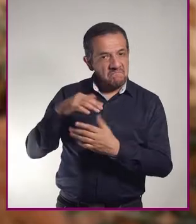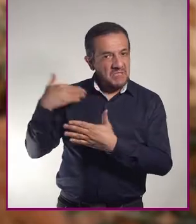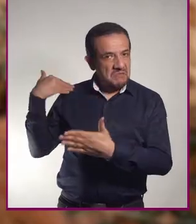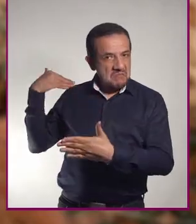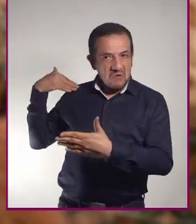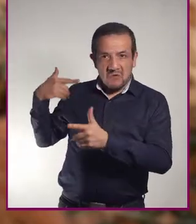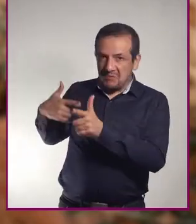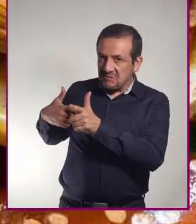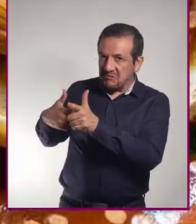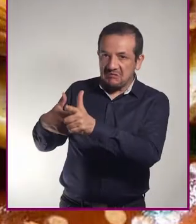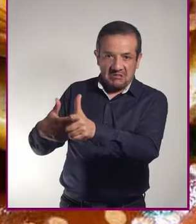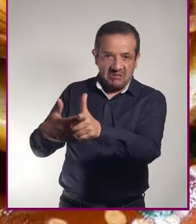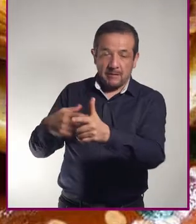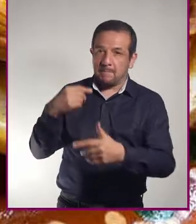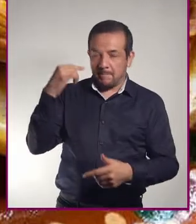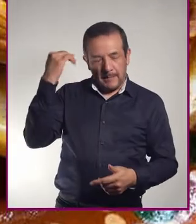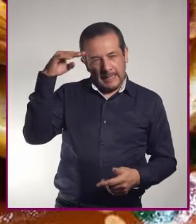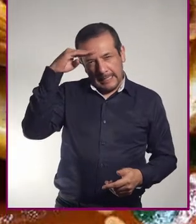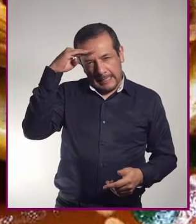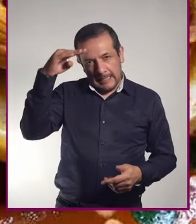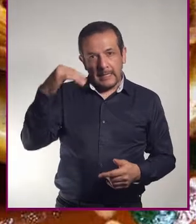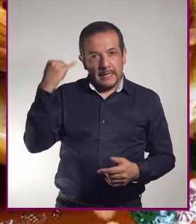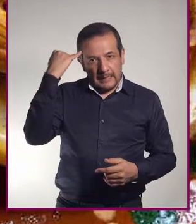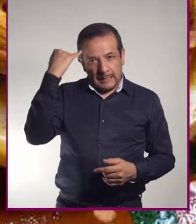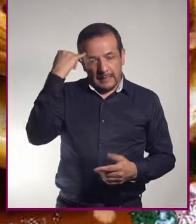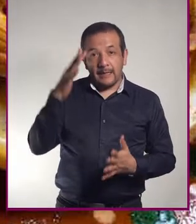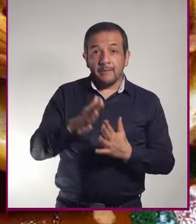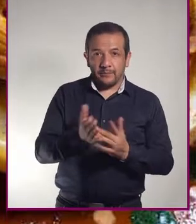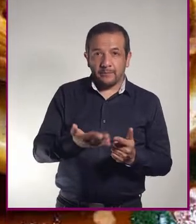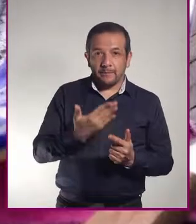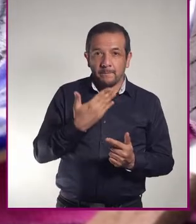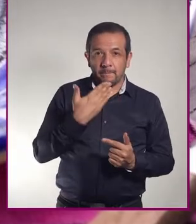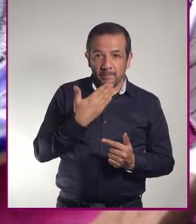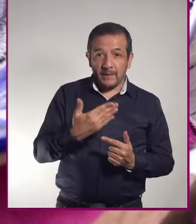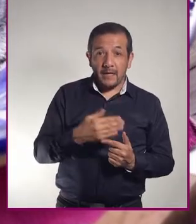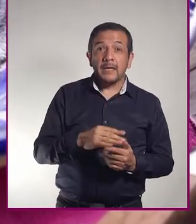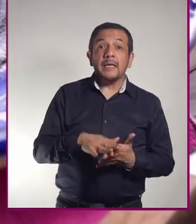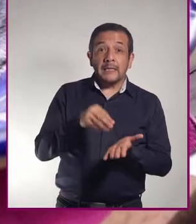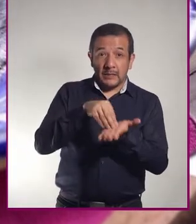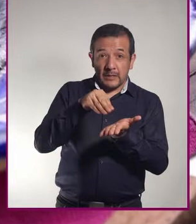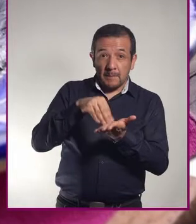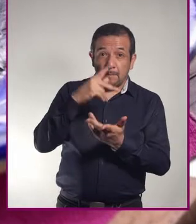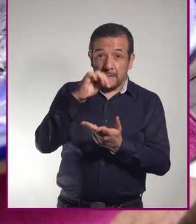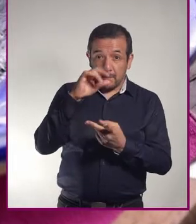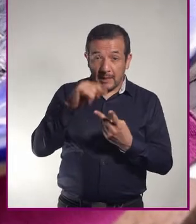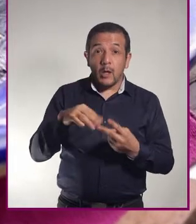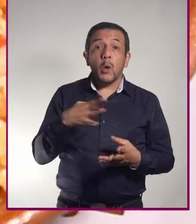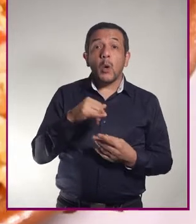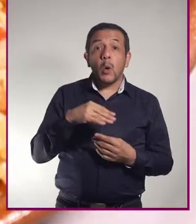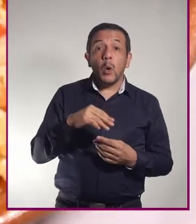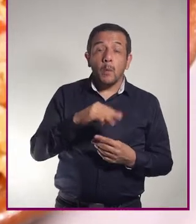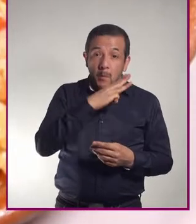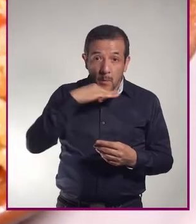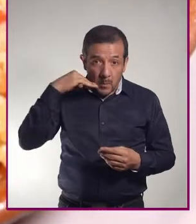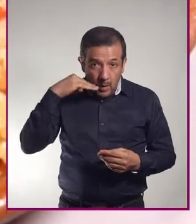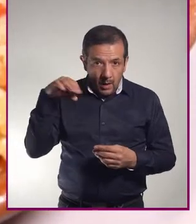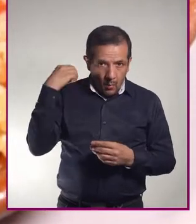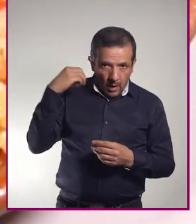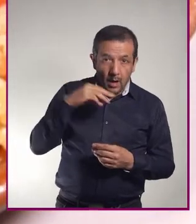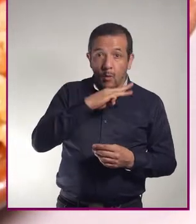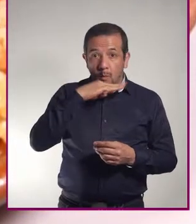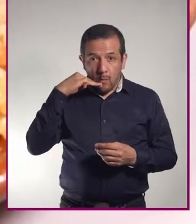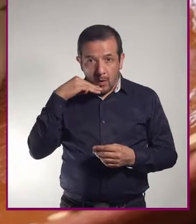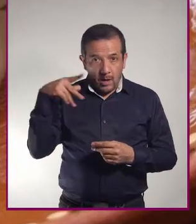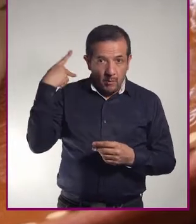sus orígenes. Pensemos en una deliciosa cochinita pibil, el exquisito mole oaxaqueño o el mole poblano,